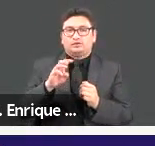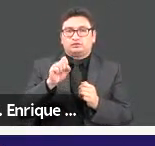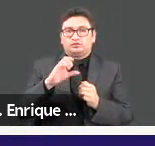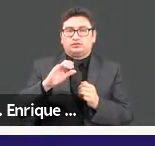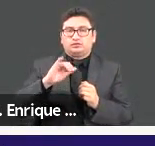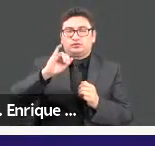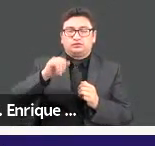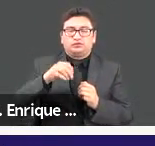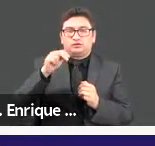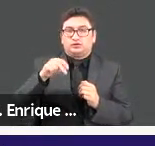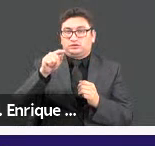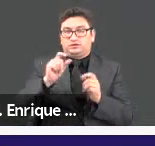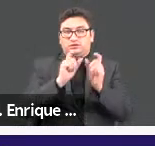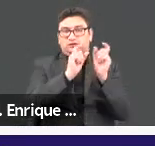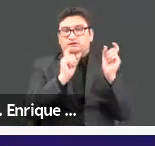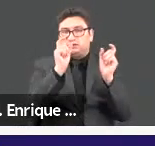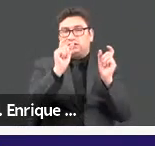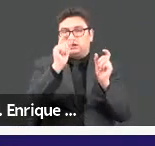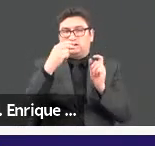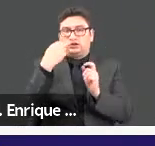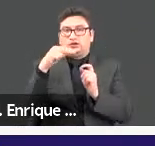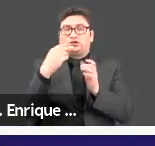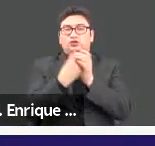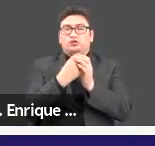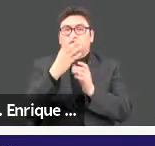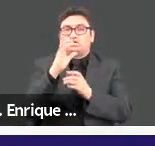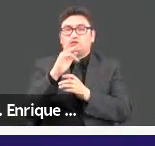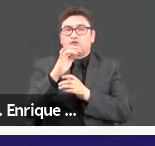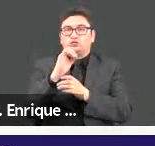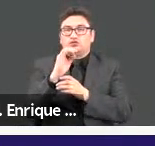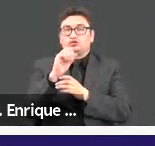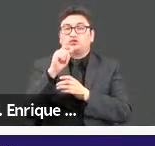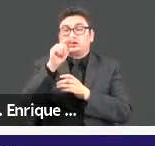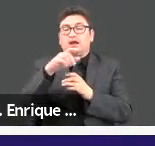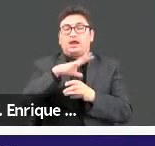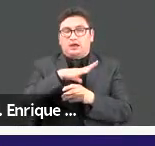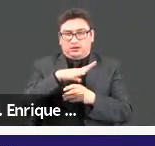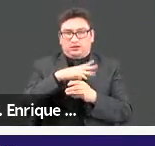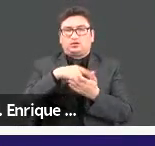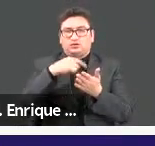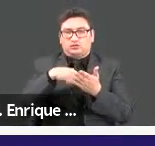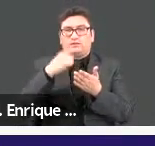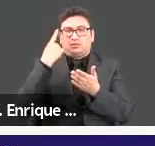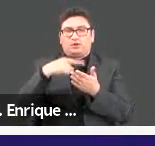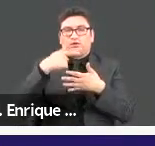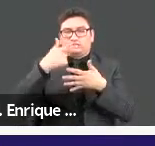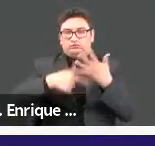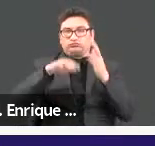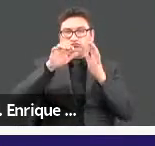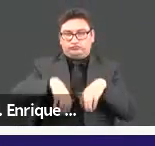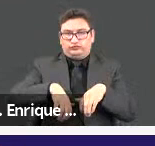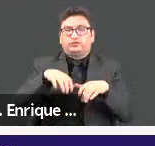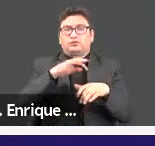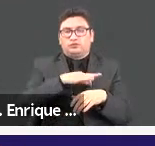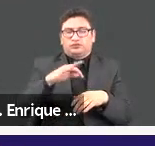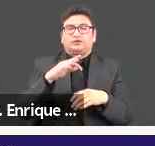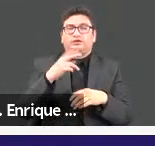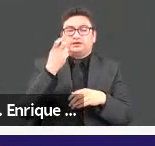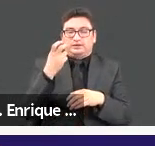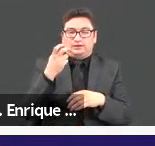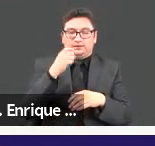de cursos. Ahí vienen los lugares donde pueden realizar su registro, y también